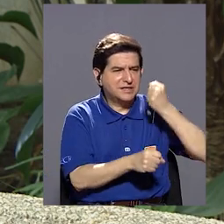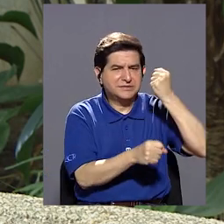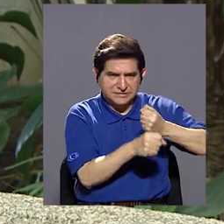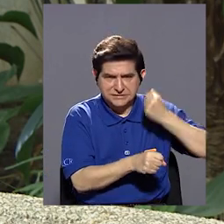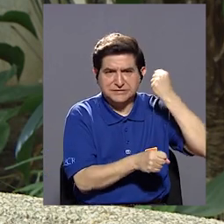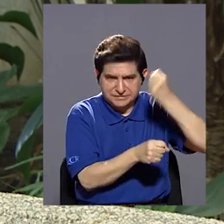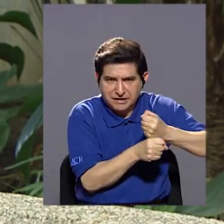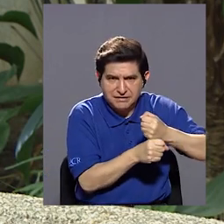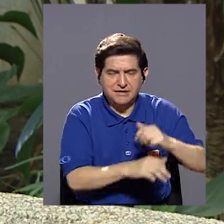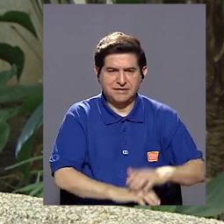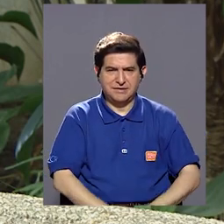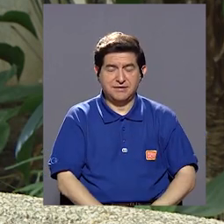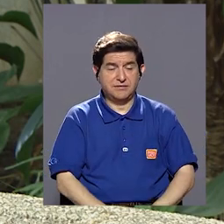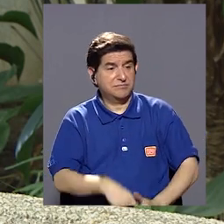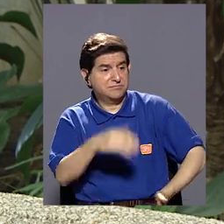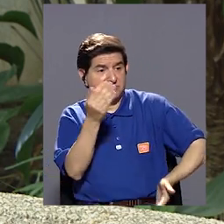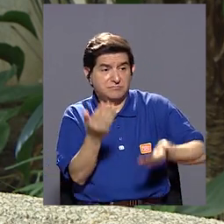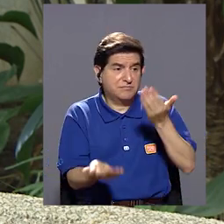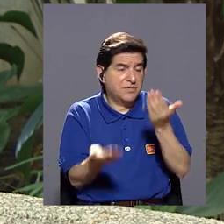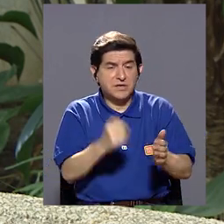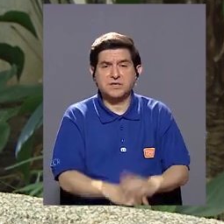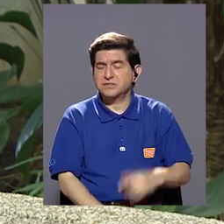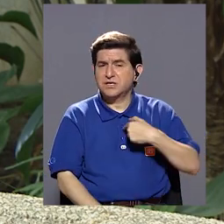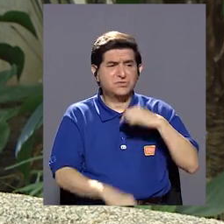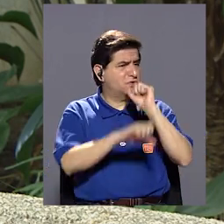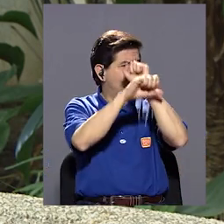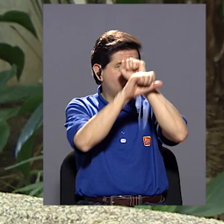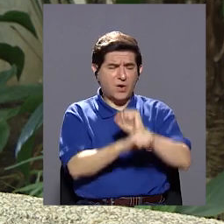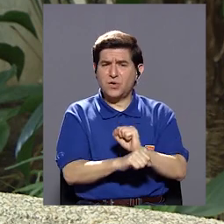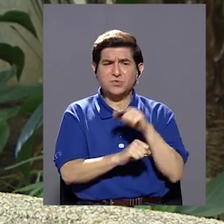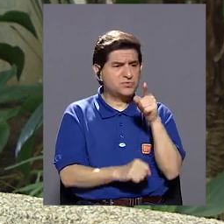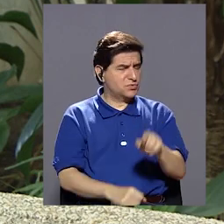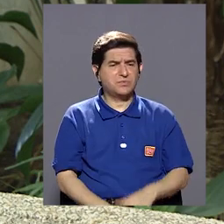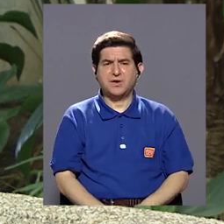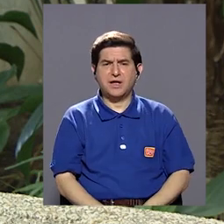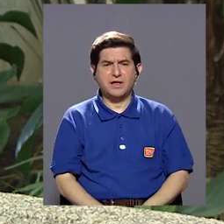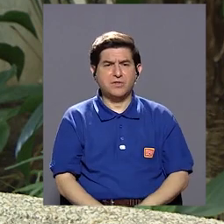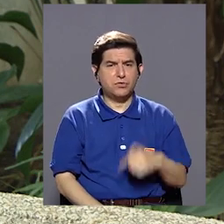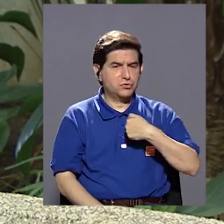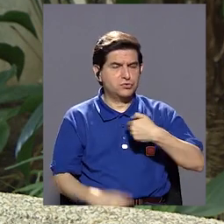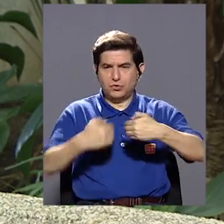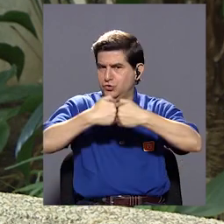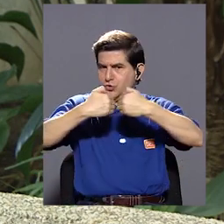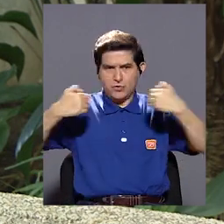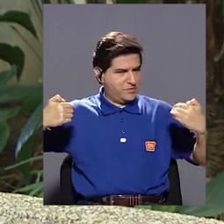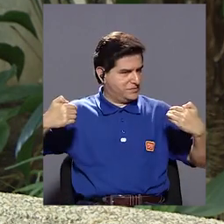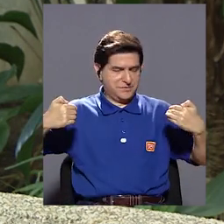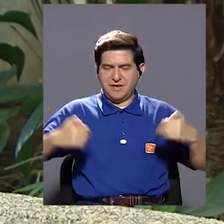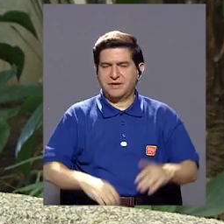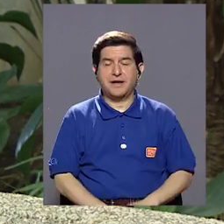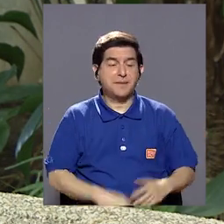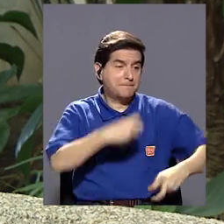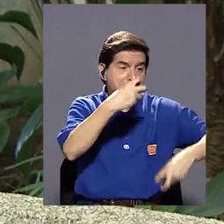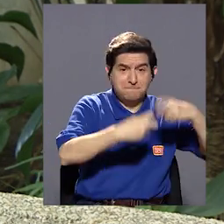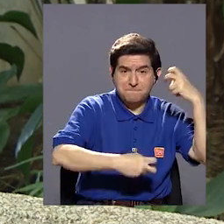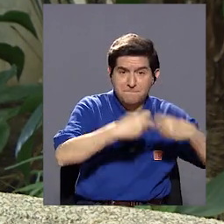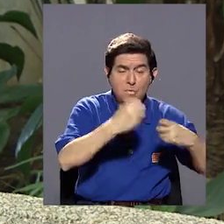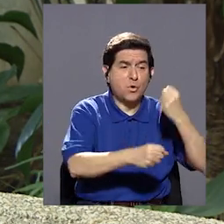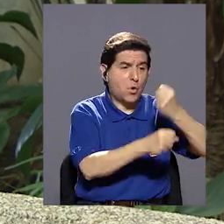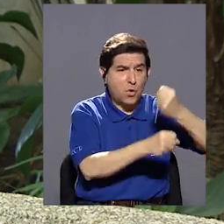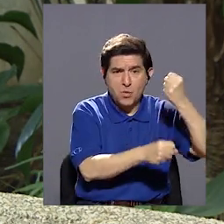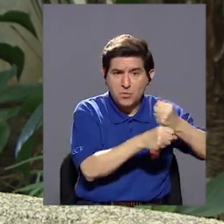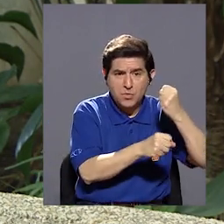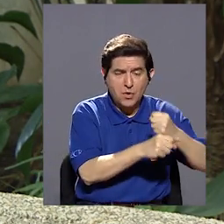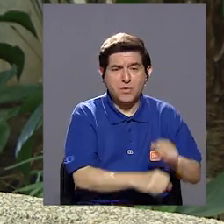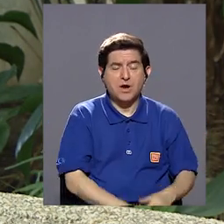trabajando, entonces de repente no estoy acostumbrado a hacer eso y no logro hacer esa separación de que los problemas del